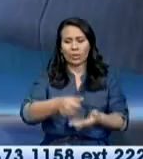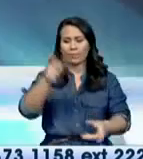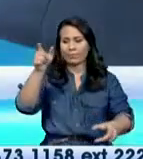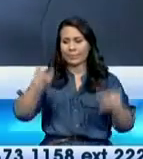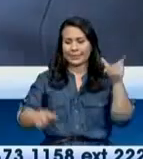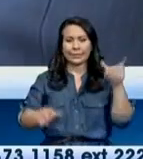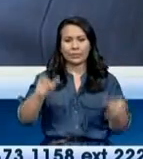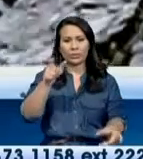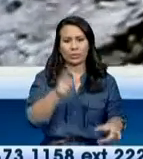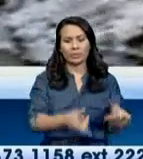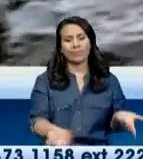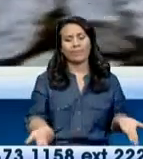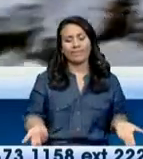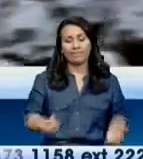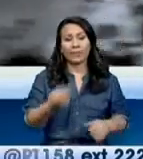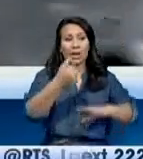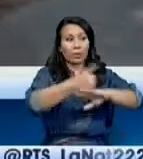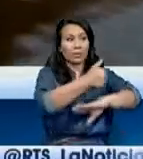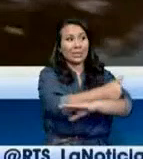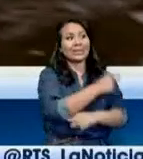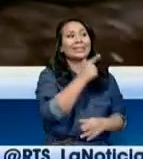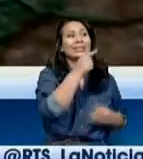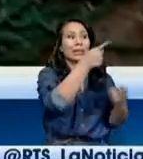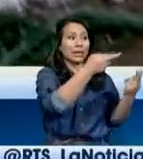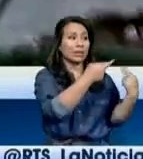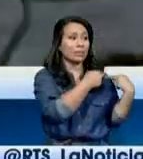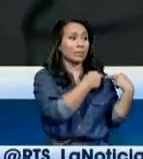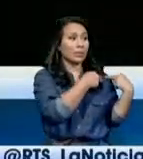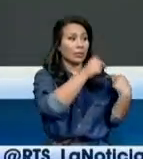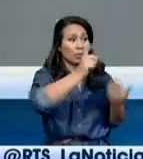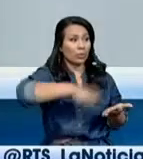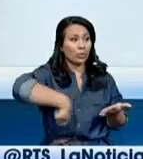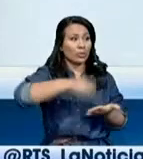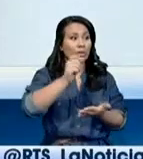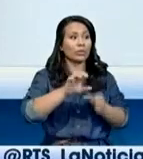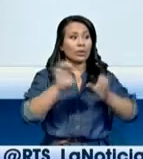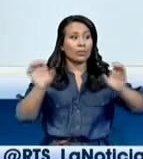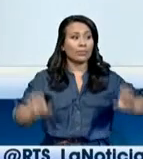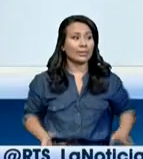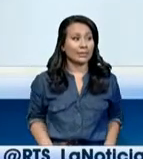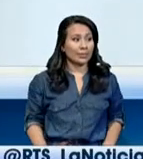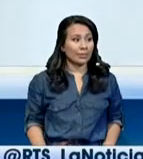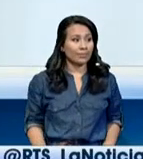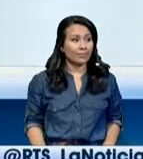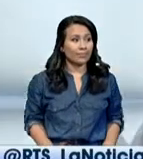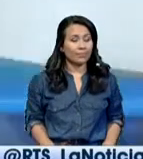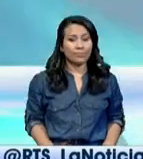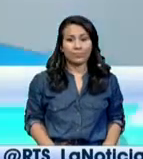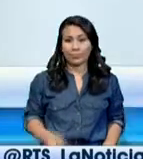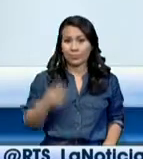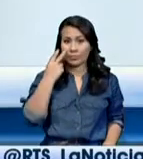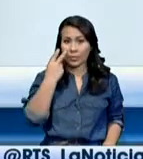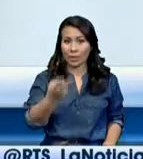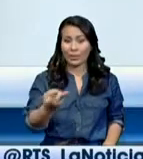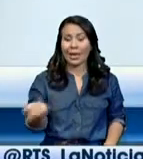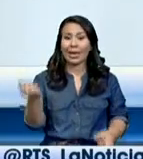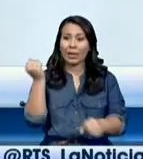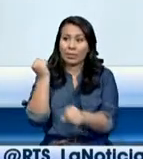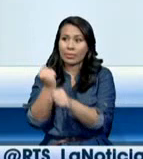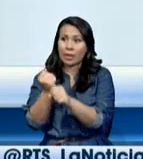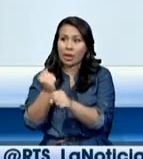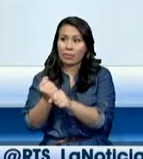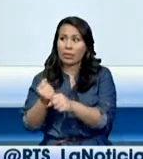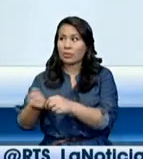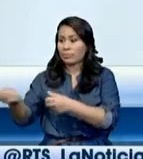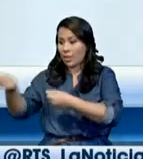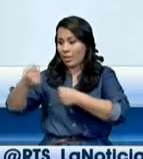autoridad municipal recuerda que la obra estaba a cargo de un contratista. Los trabajos no han sido recibidos